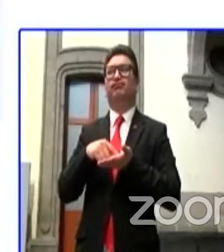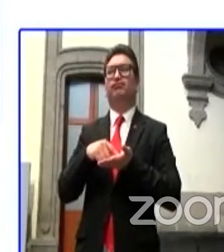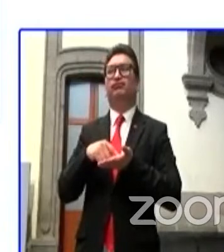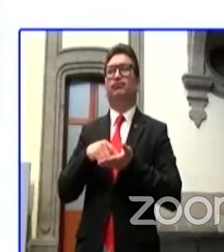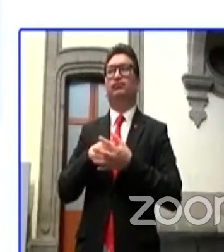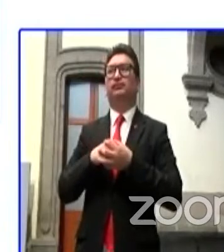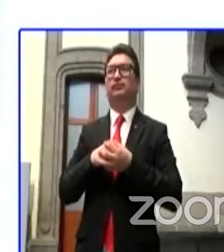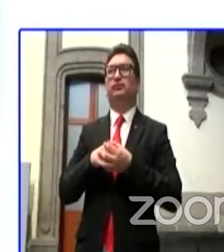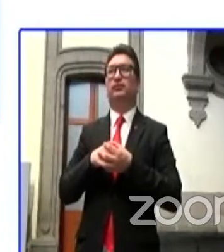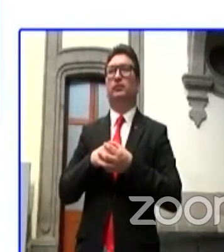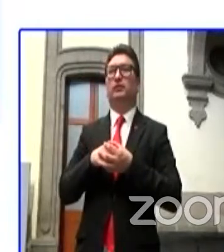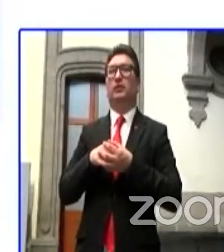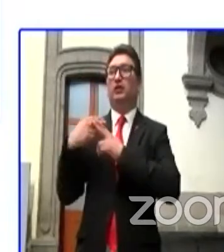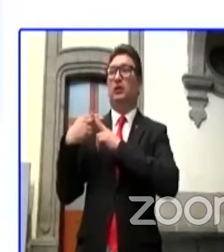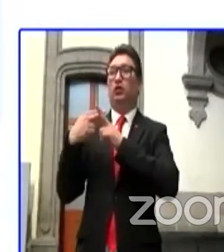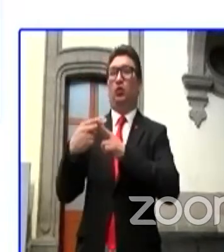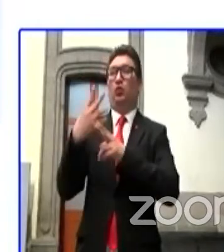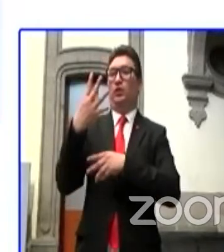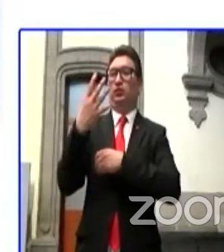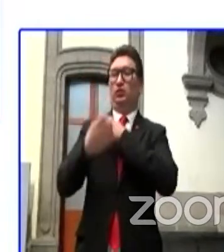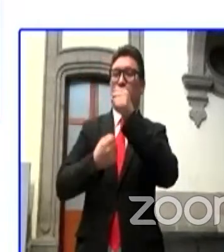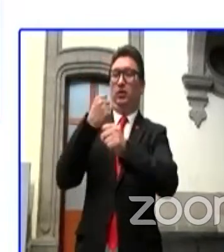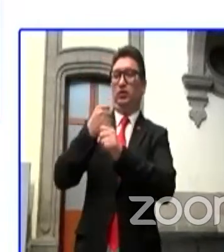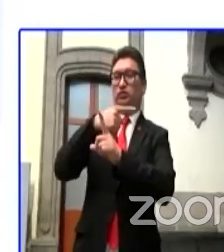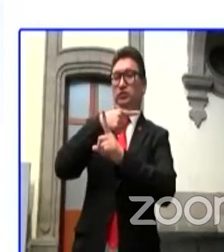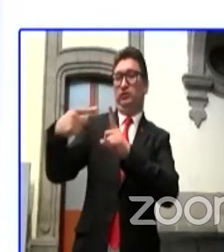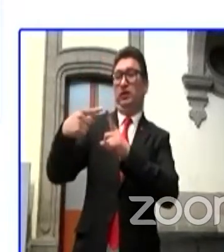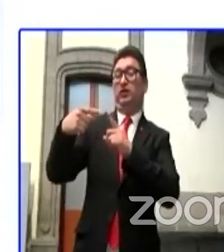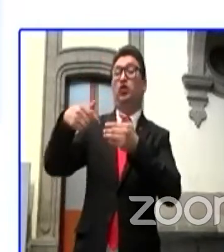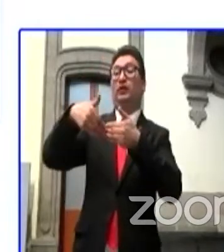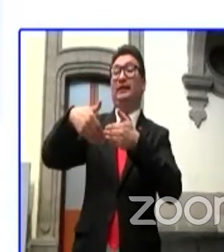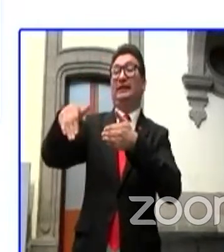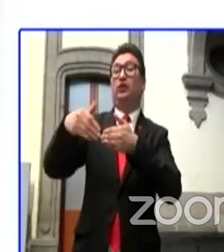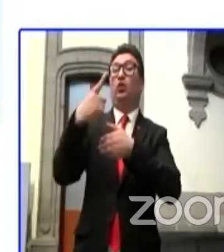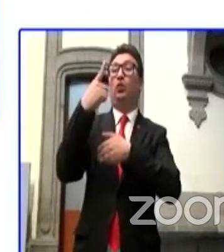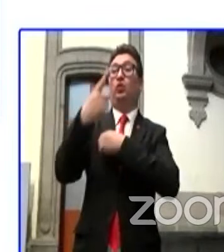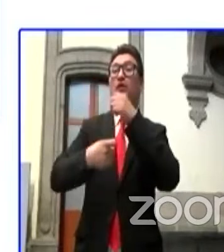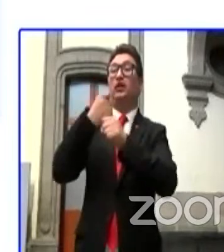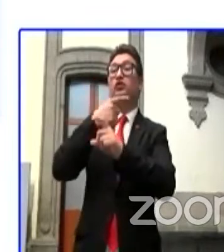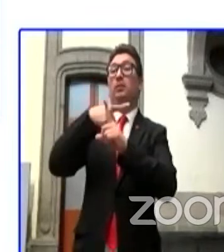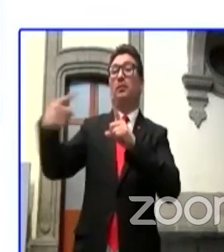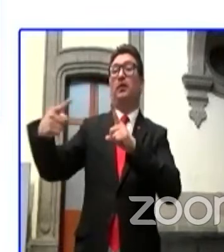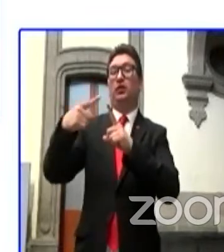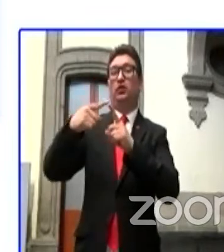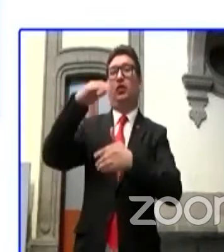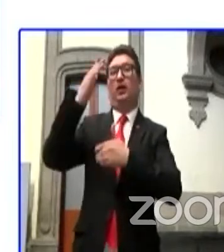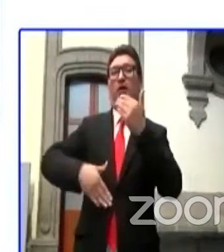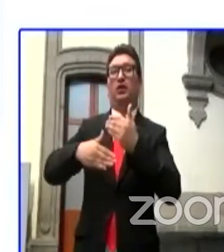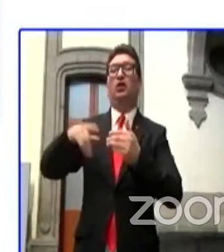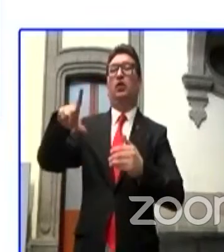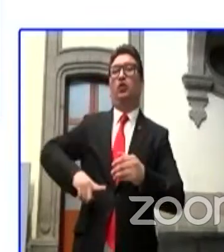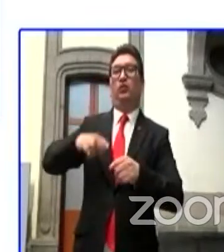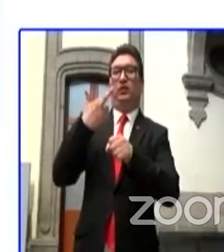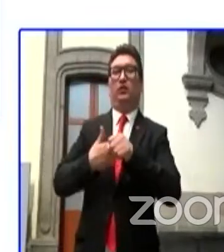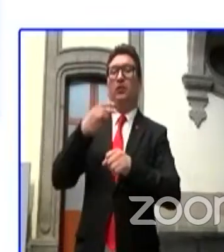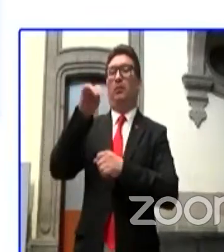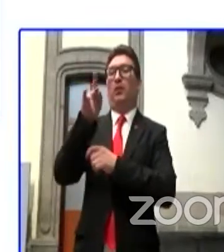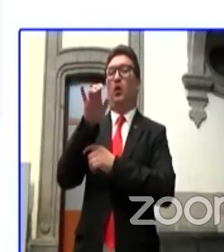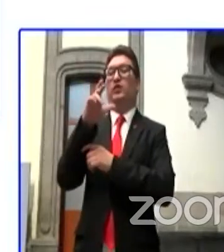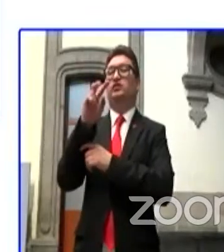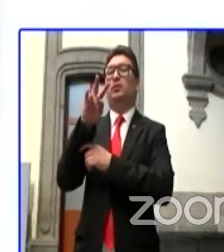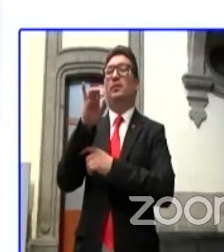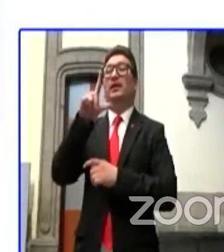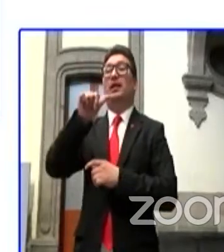a 4 años y medio, faltándonos año y medio para que termine esta administración del gobernador Mauricio Vila, pues es dejarle muy